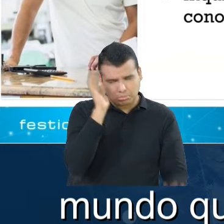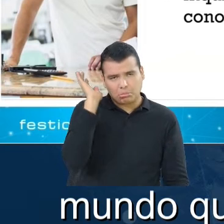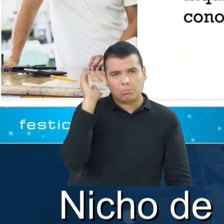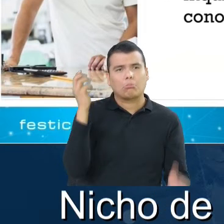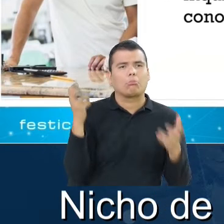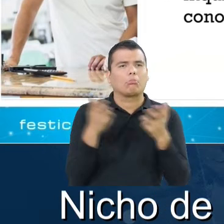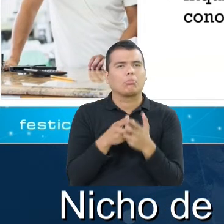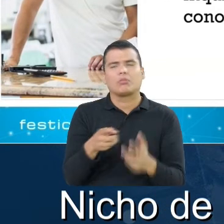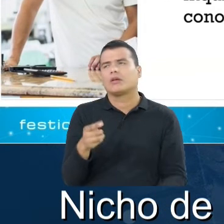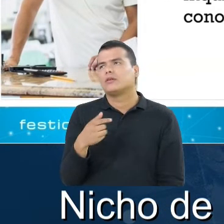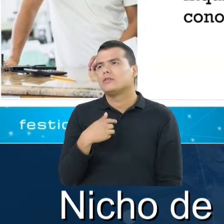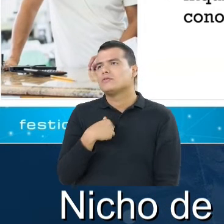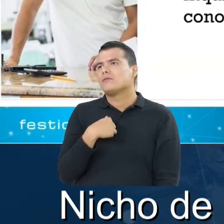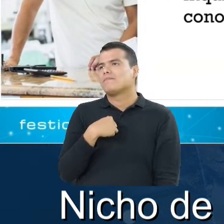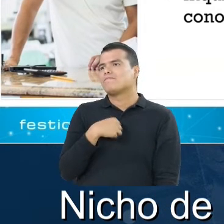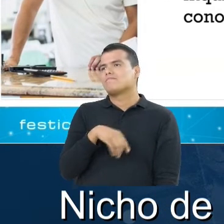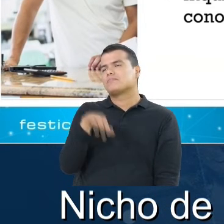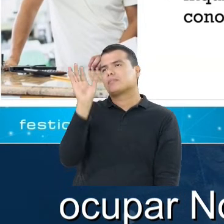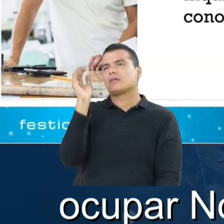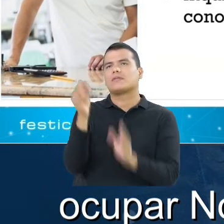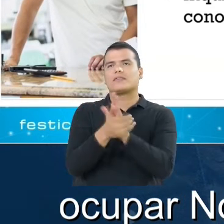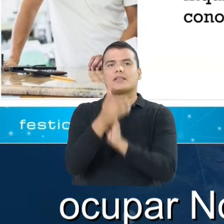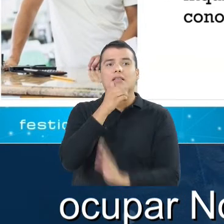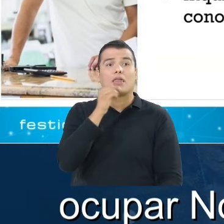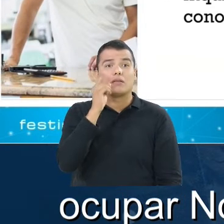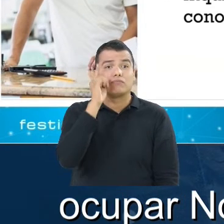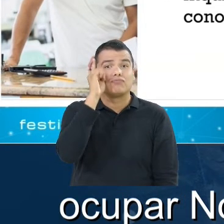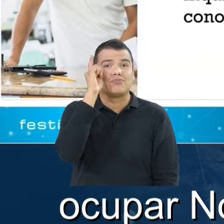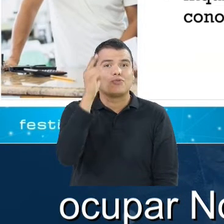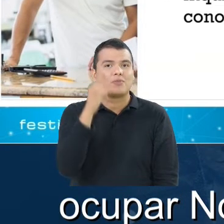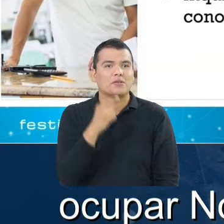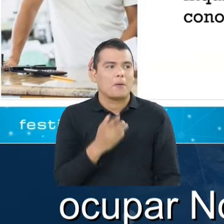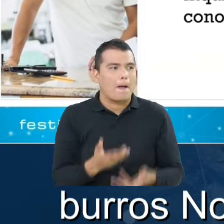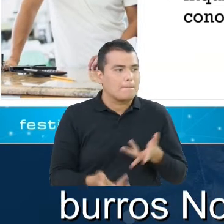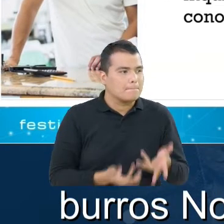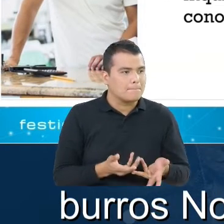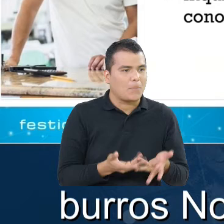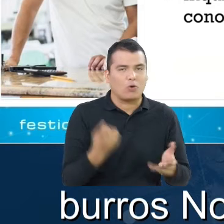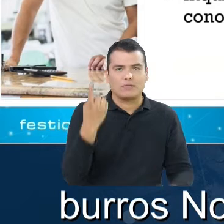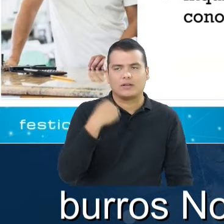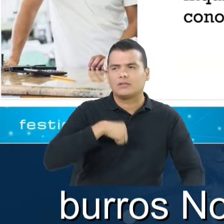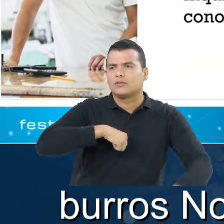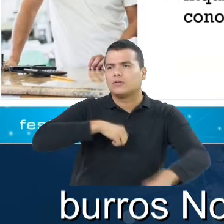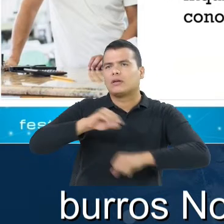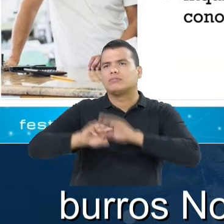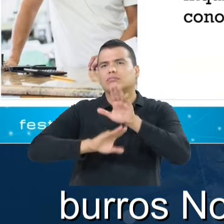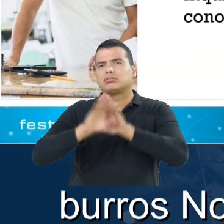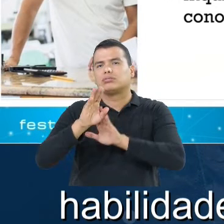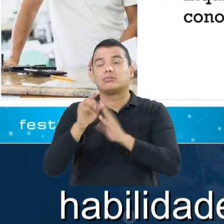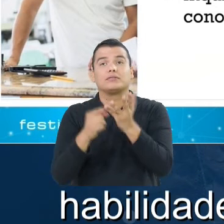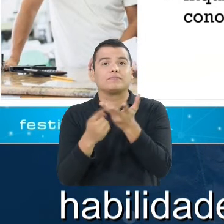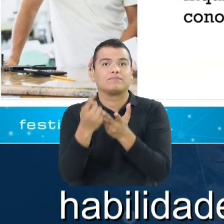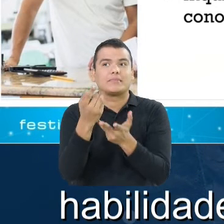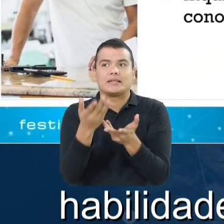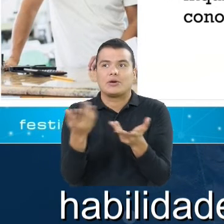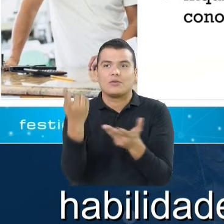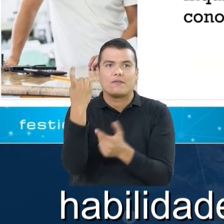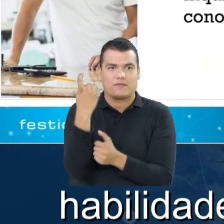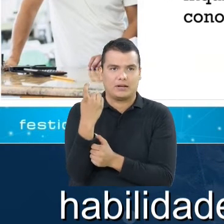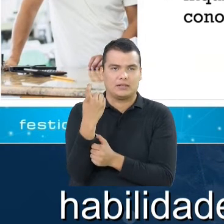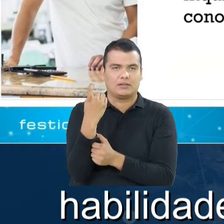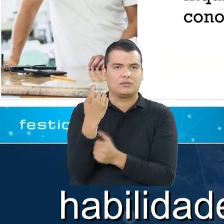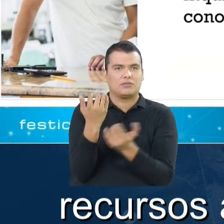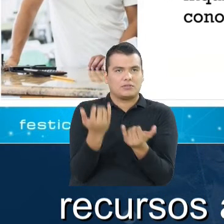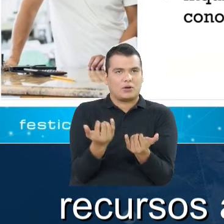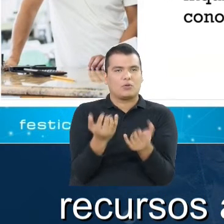sean burros, no porque no tengan las habilidades, sino porque no tenemos los recursos. Al ser emprendedores, no tenemos los recursos. Entonces, vamos